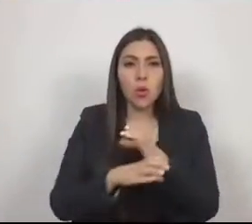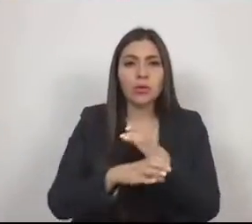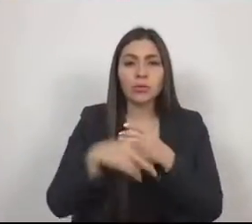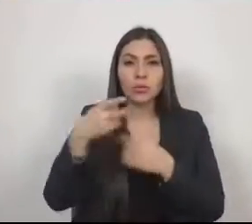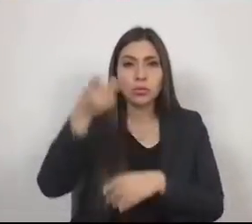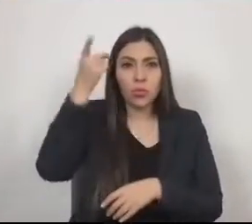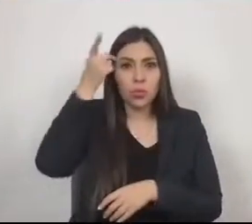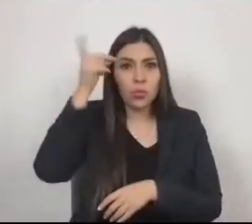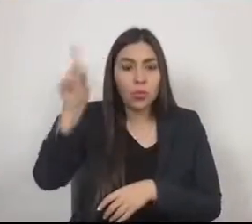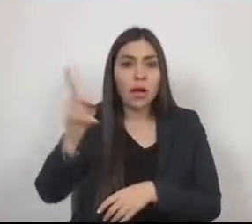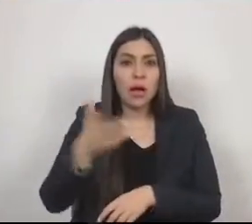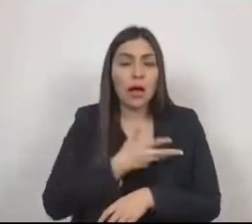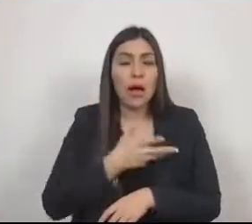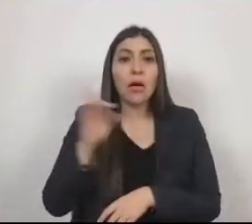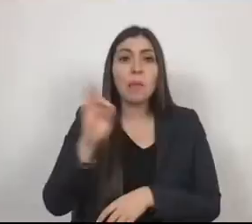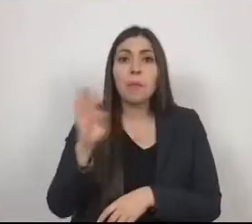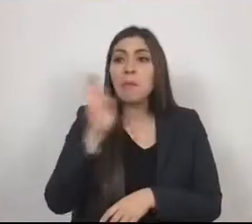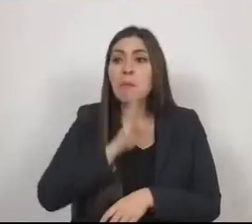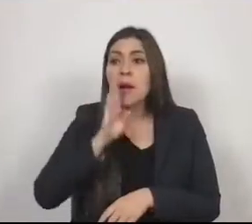males, pero